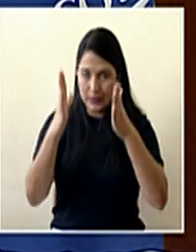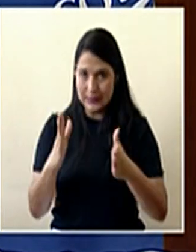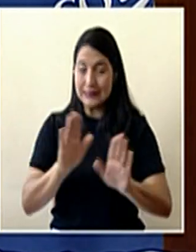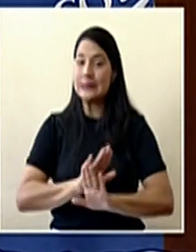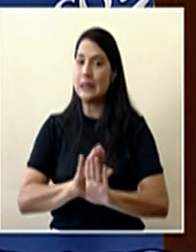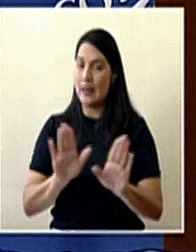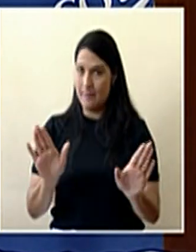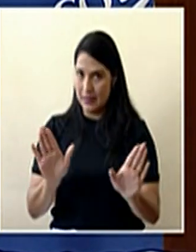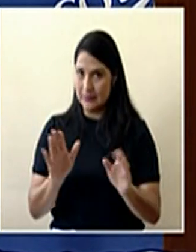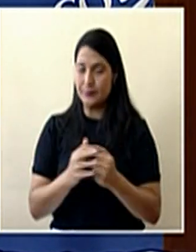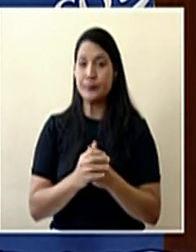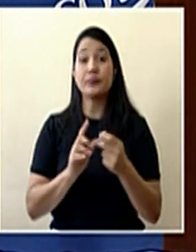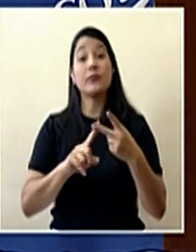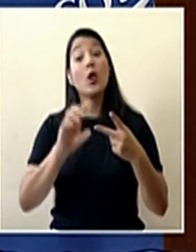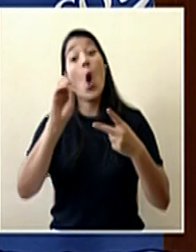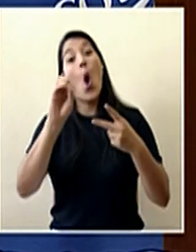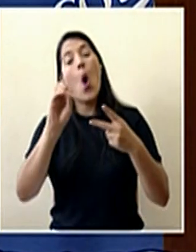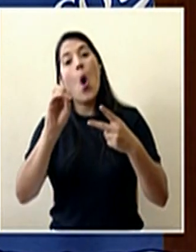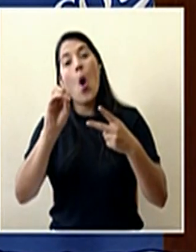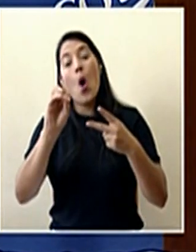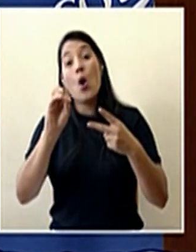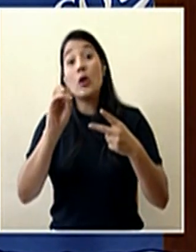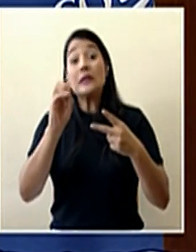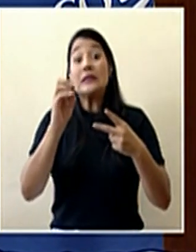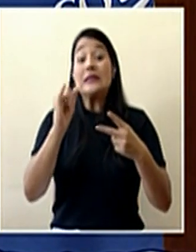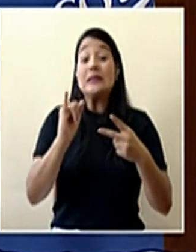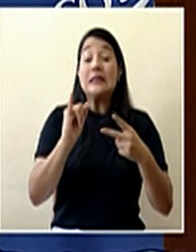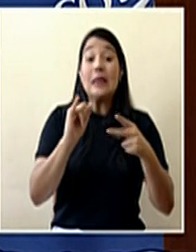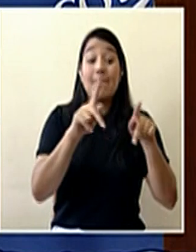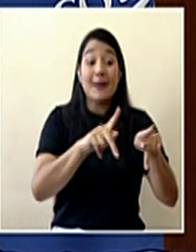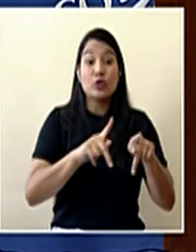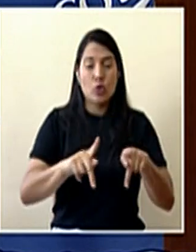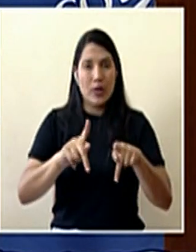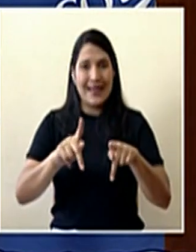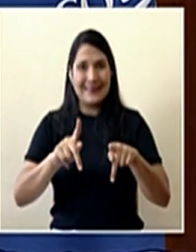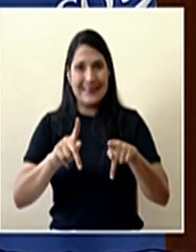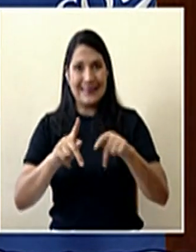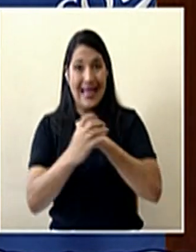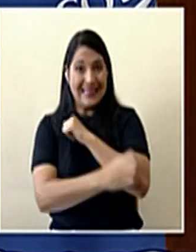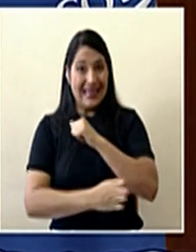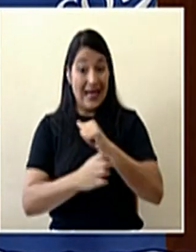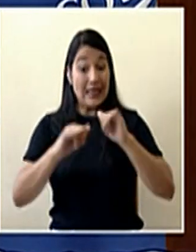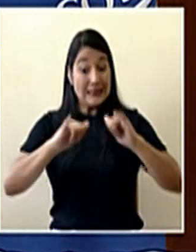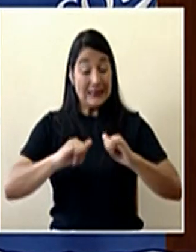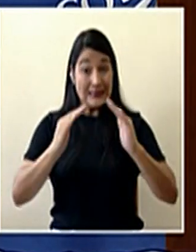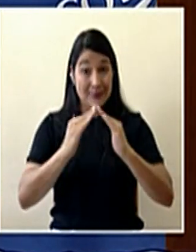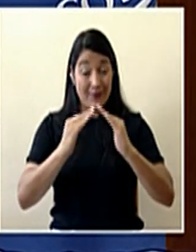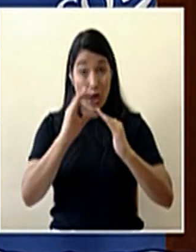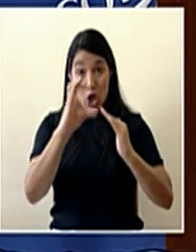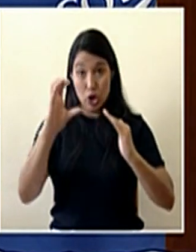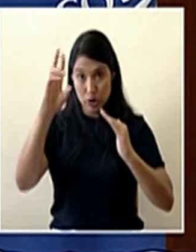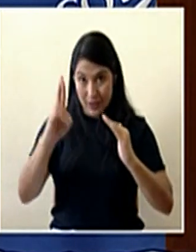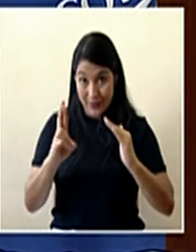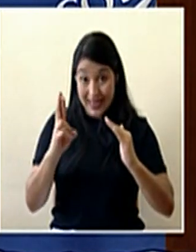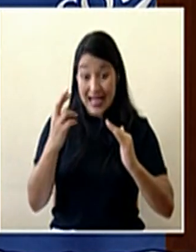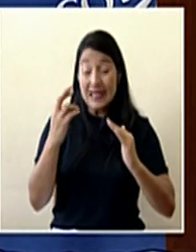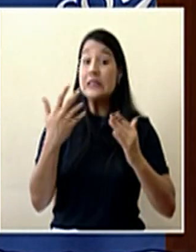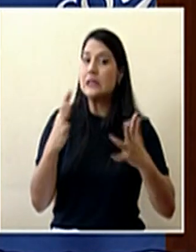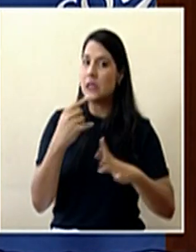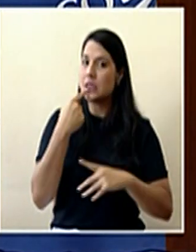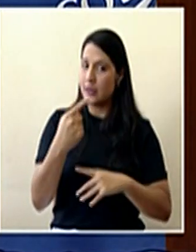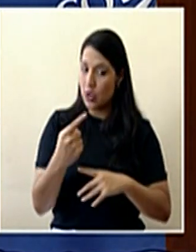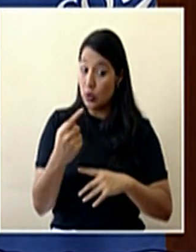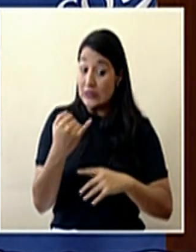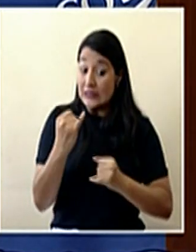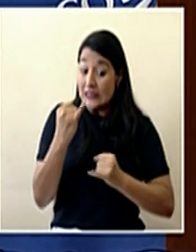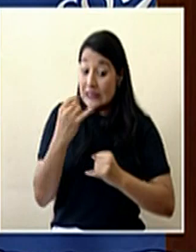y residentes, recordemos que si salieron en la última semana aproximadamente, sí se les dijo muy claramente que si volvían perdían el